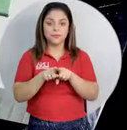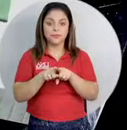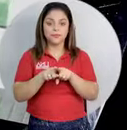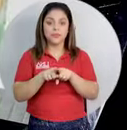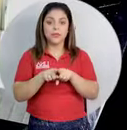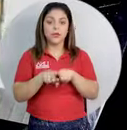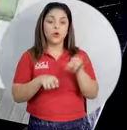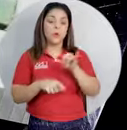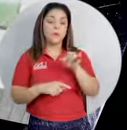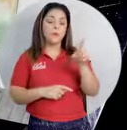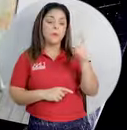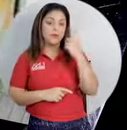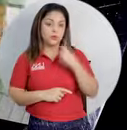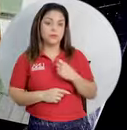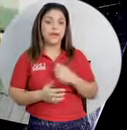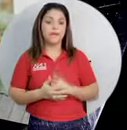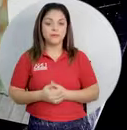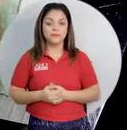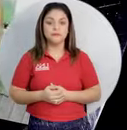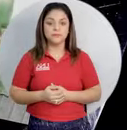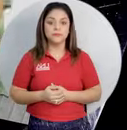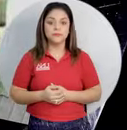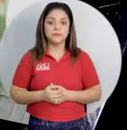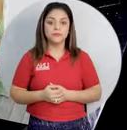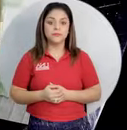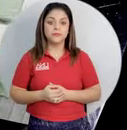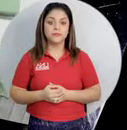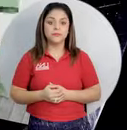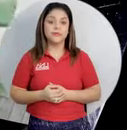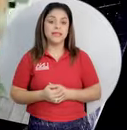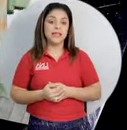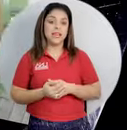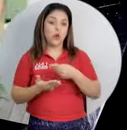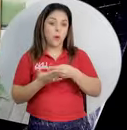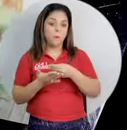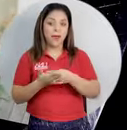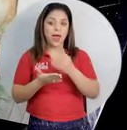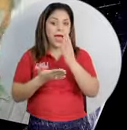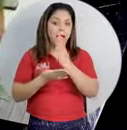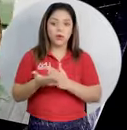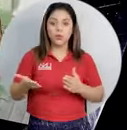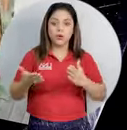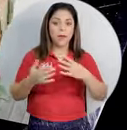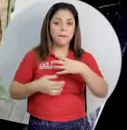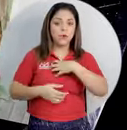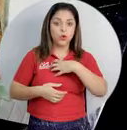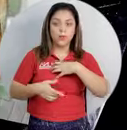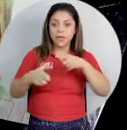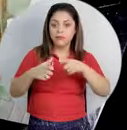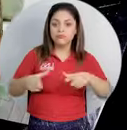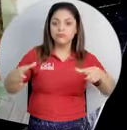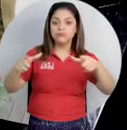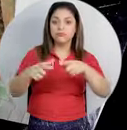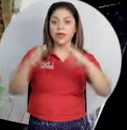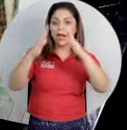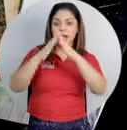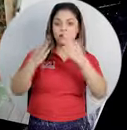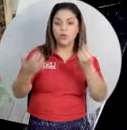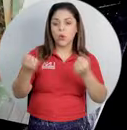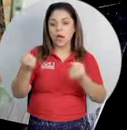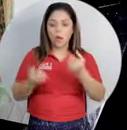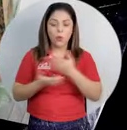panorama que me preguntaba usted, Maribel, en la parte de endeudarse con un inmueble, eso, bueno, veamos